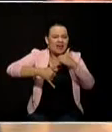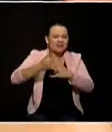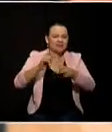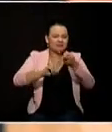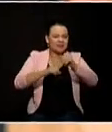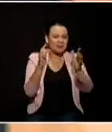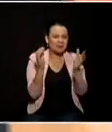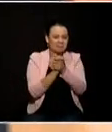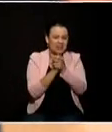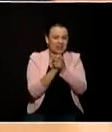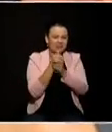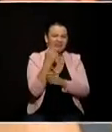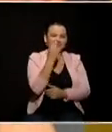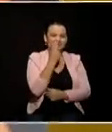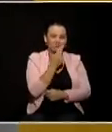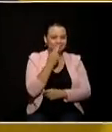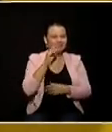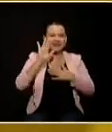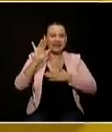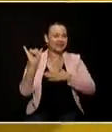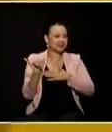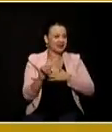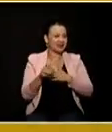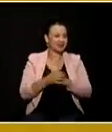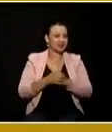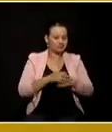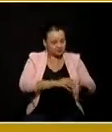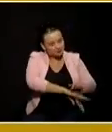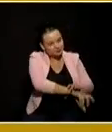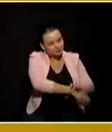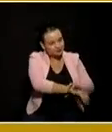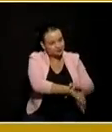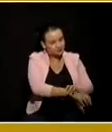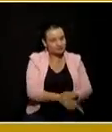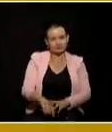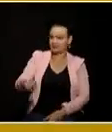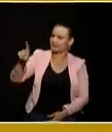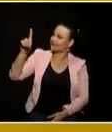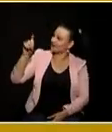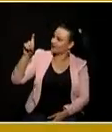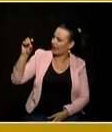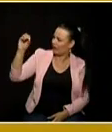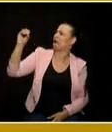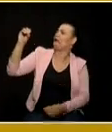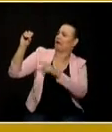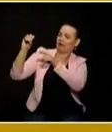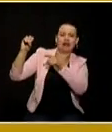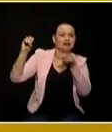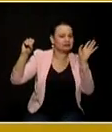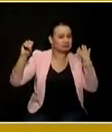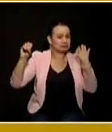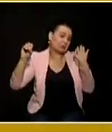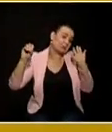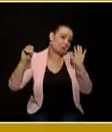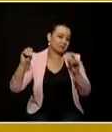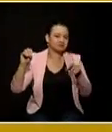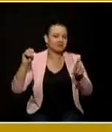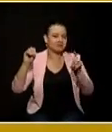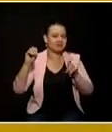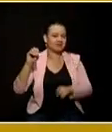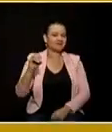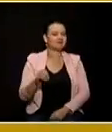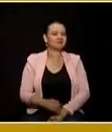6